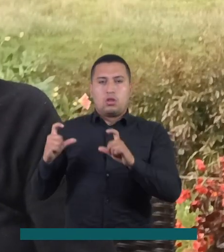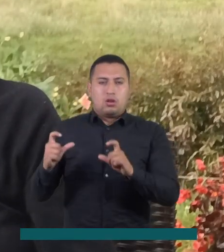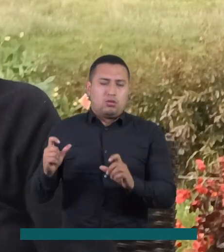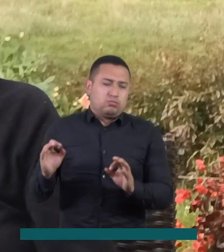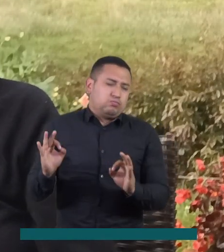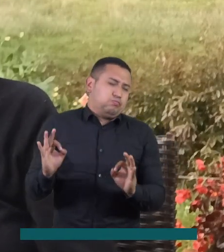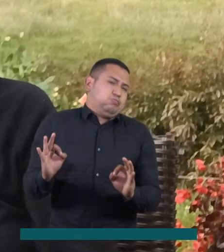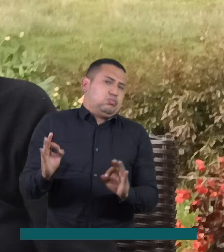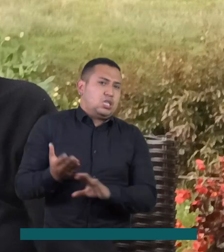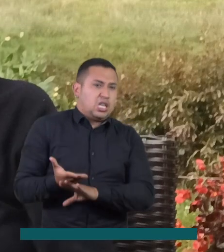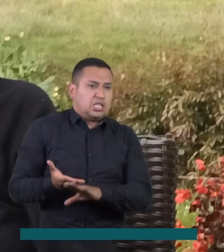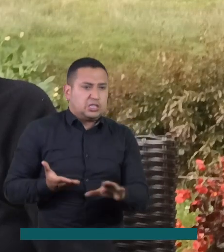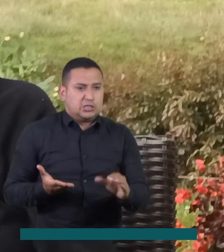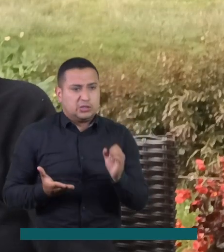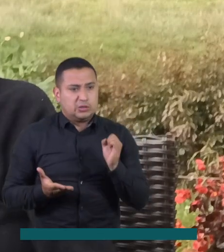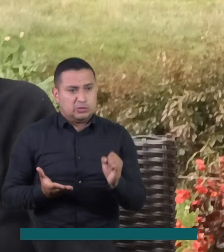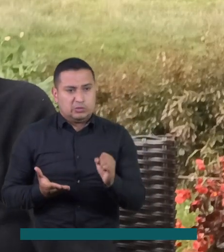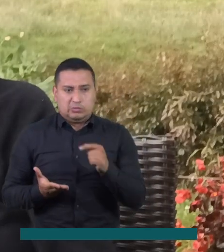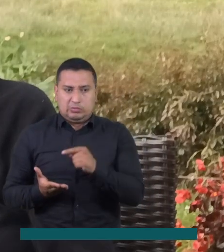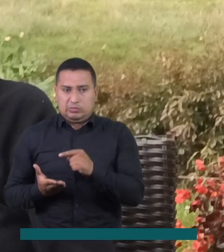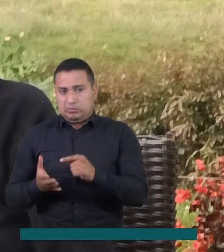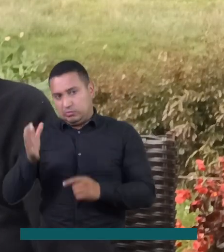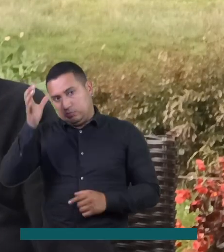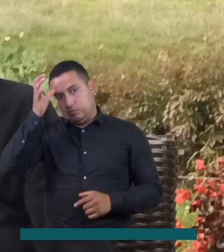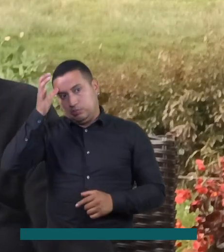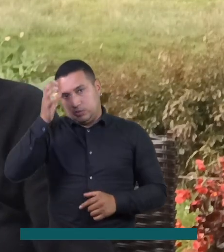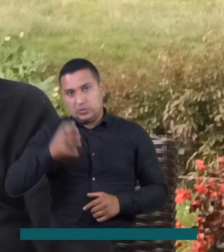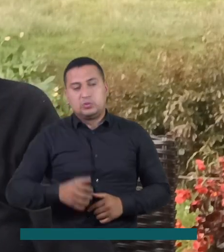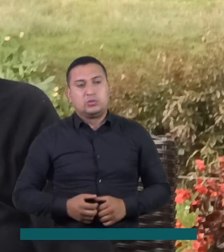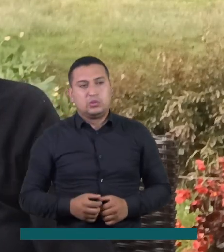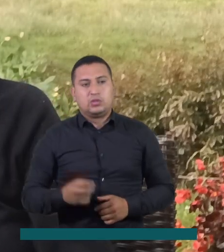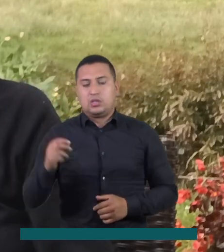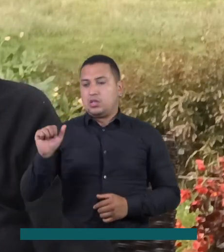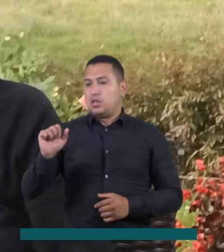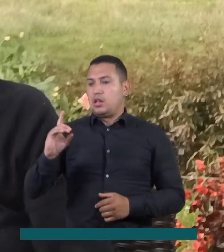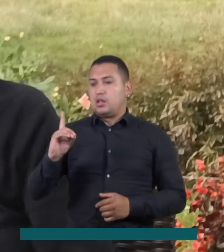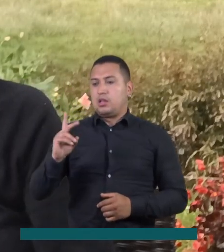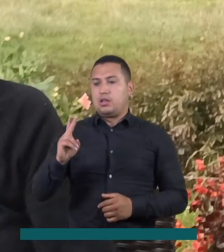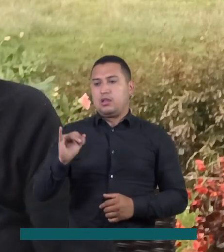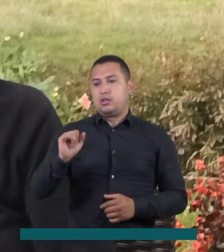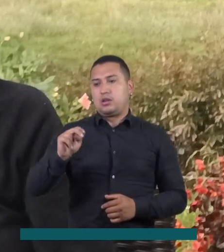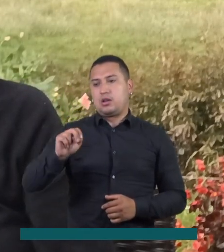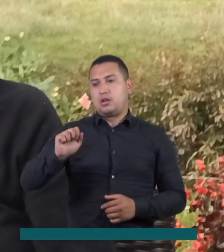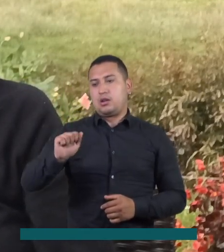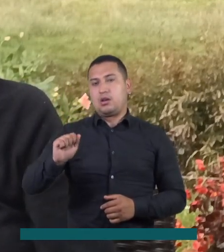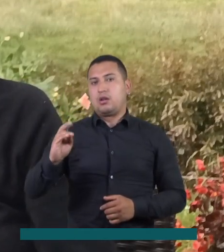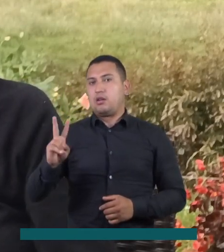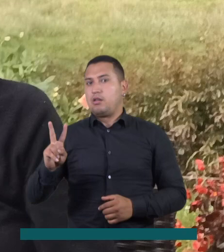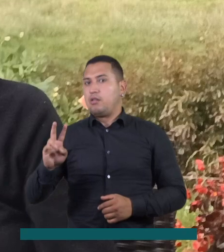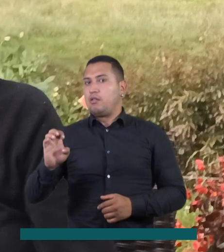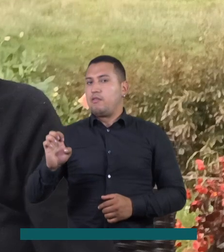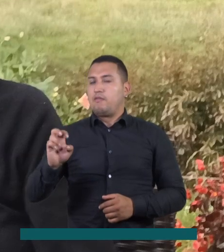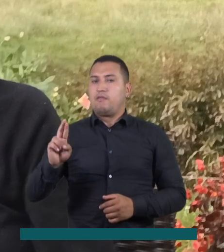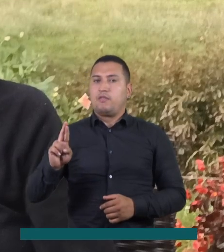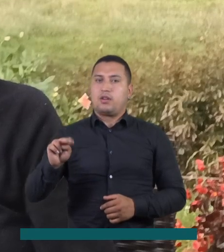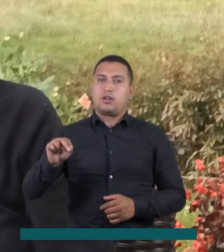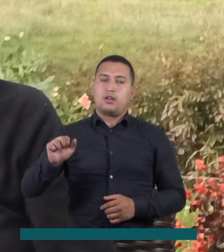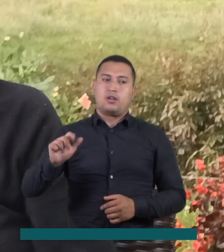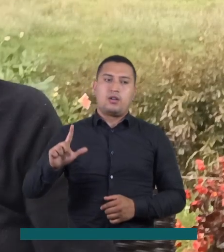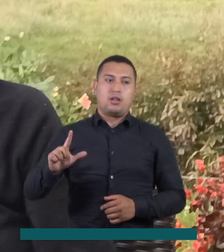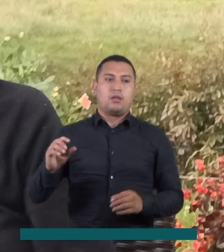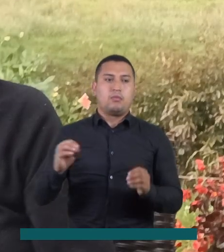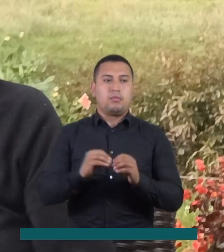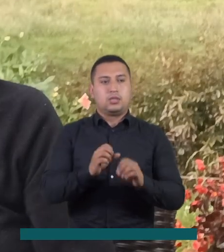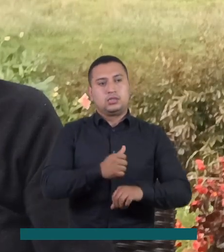muy exigente. De lujo además. De lujo además, Adriana Bernal, con una directora general,